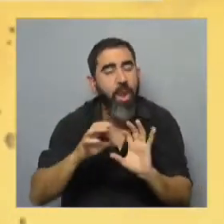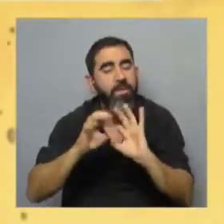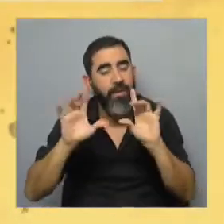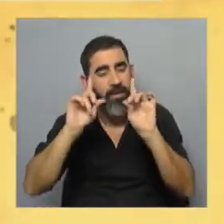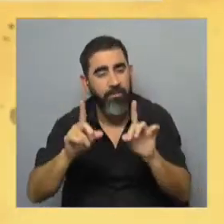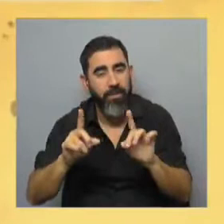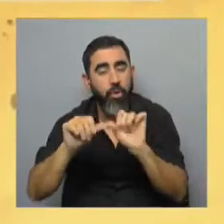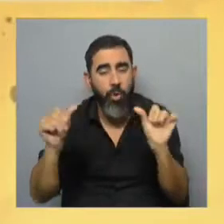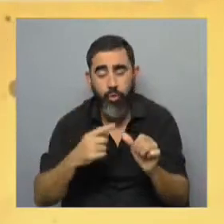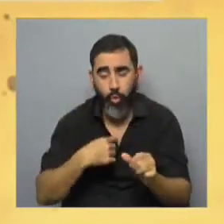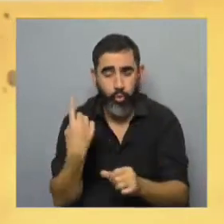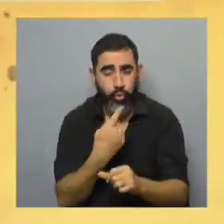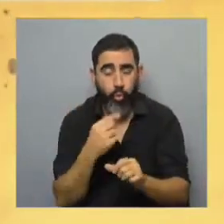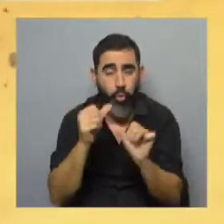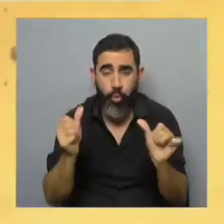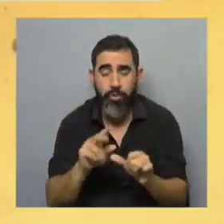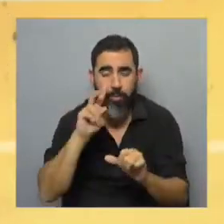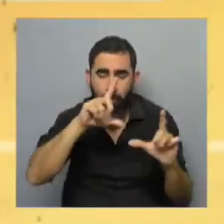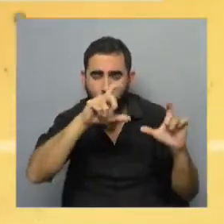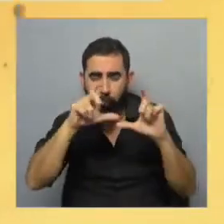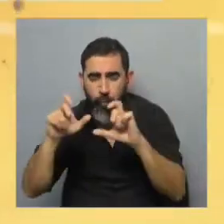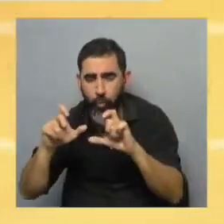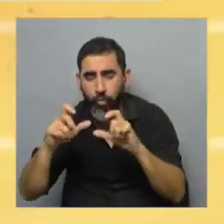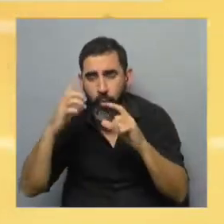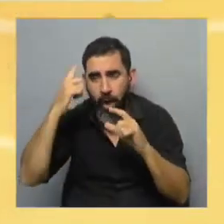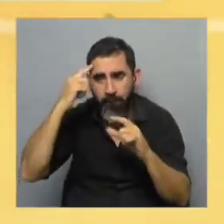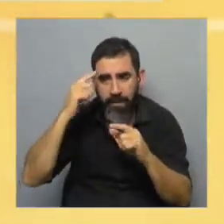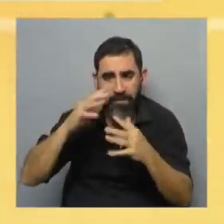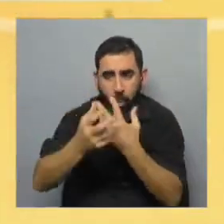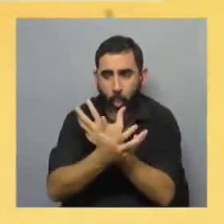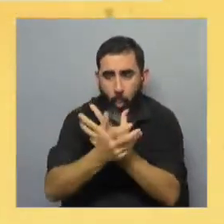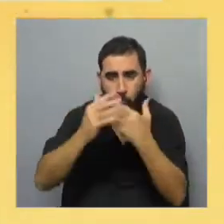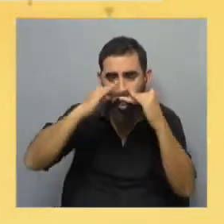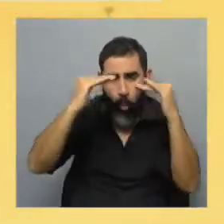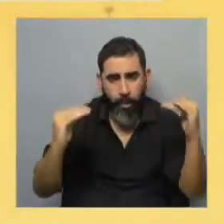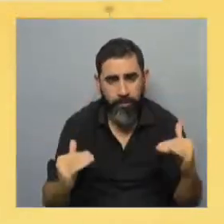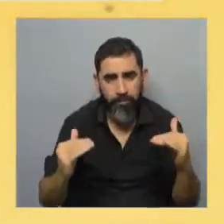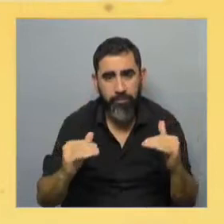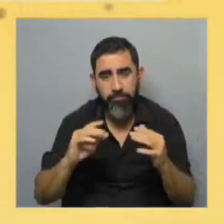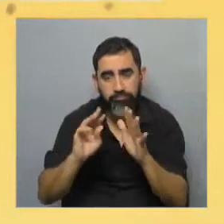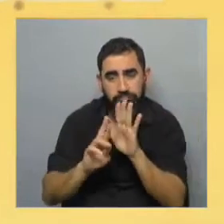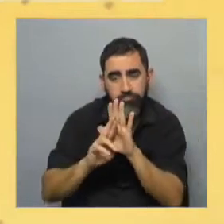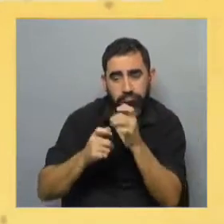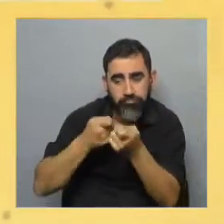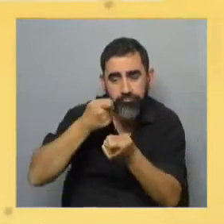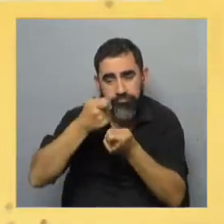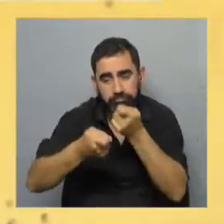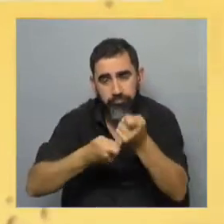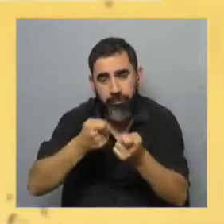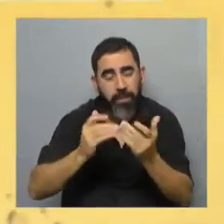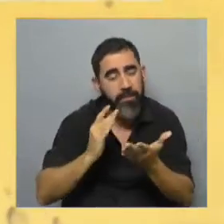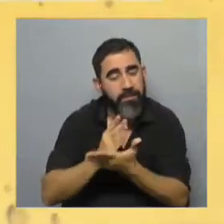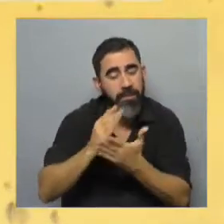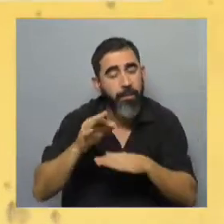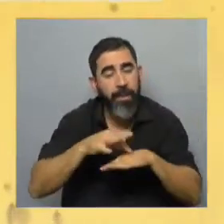Pero la hice completamente solo, miré muchas fotos, como te digo, de cráneos, de esqueletos, y bueno, la fui representando, siempre guiándome